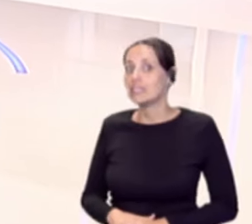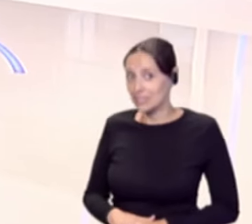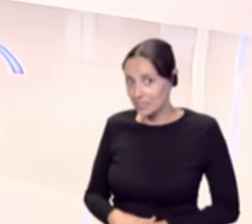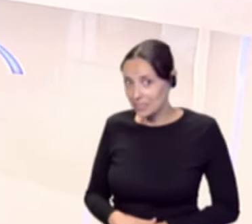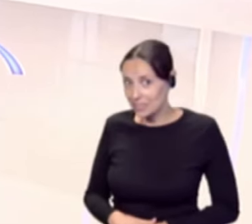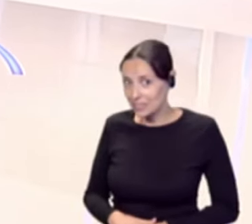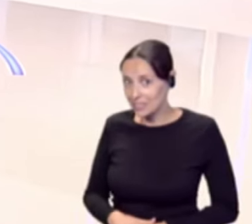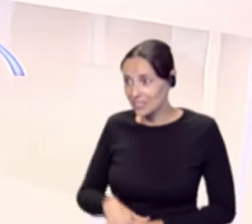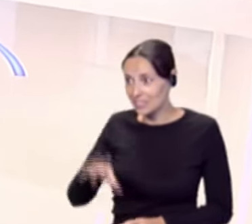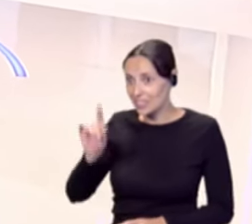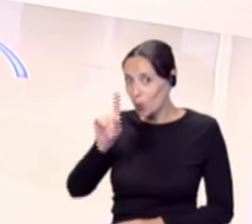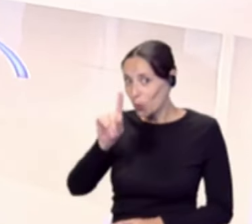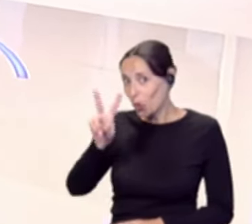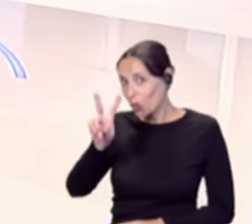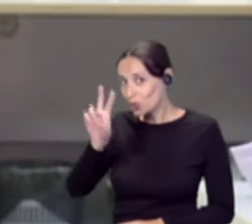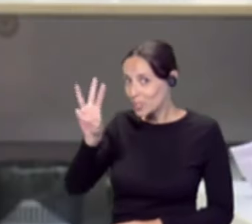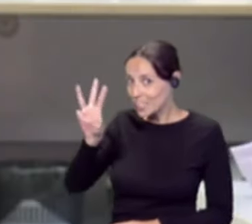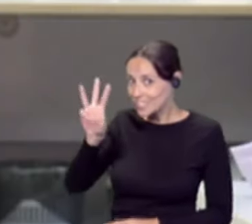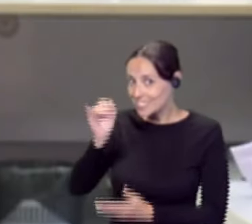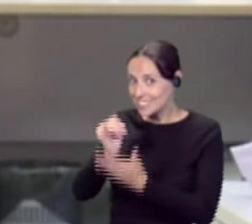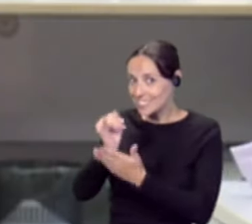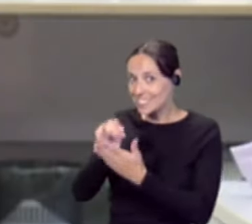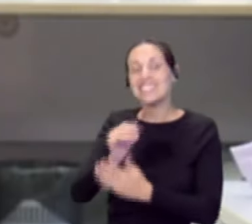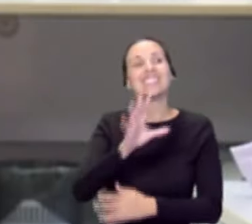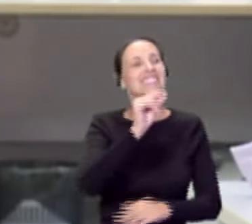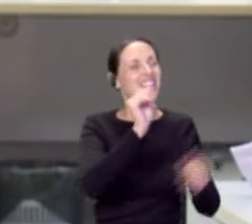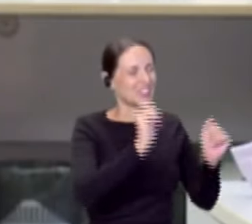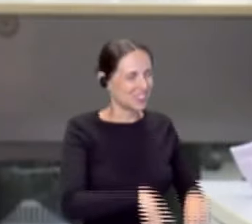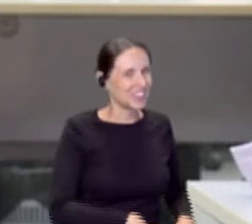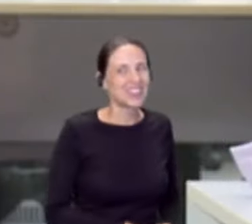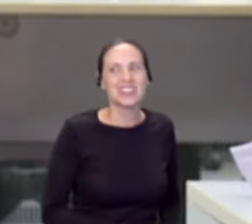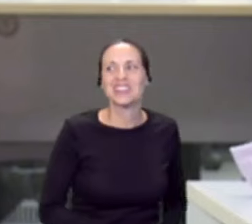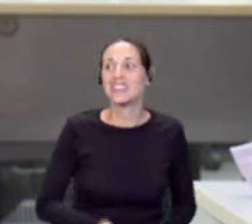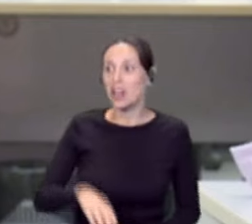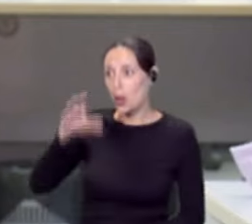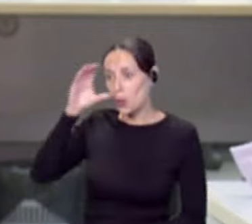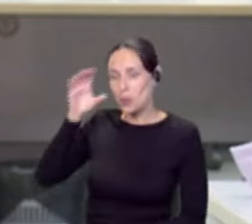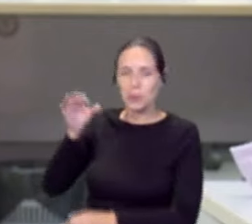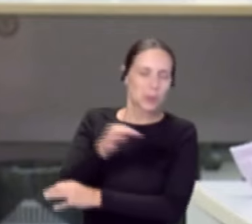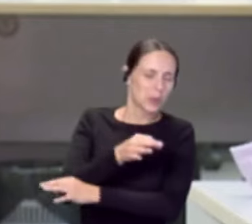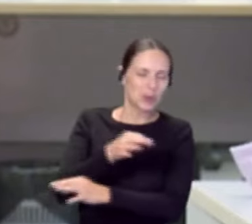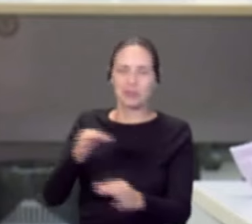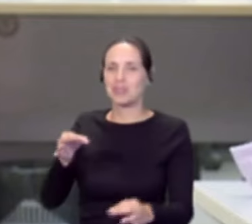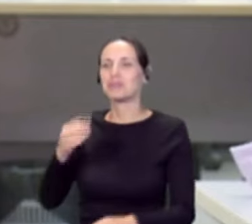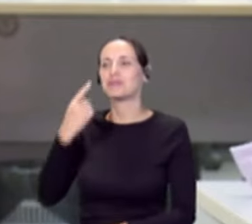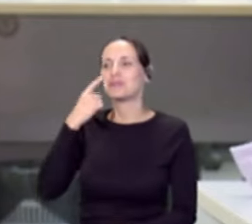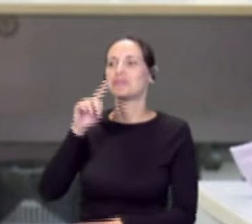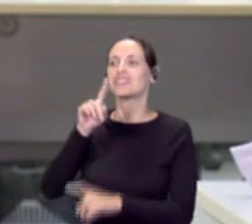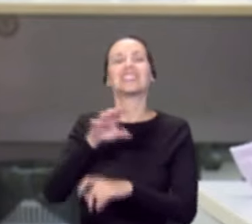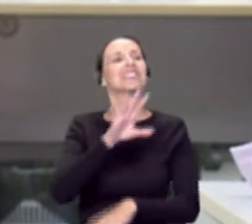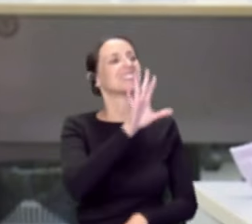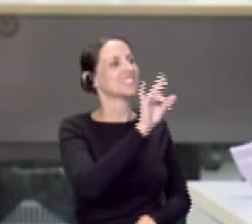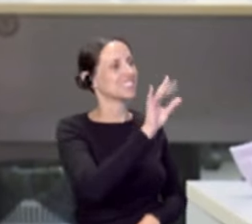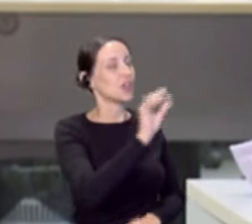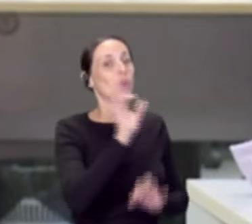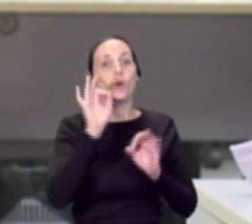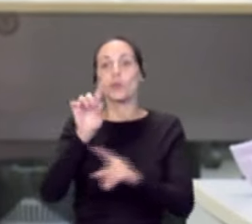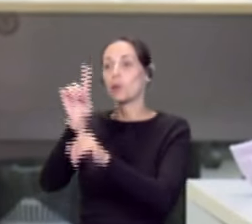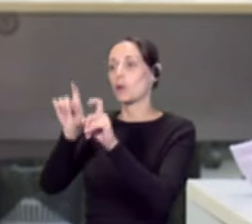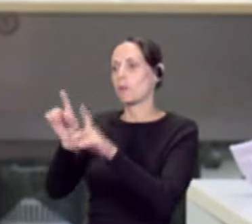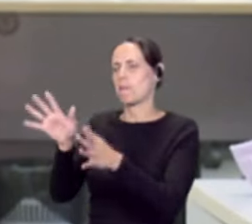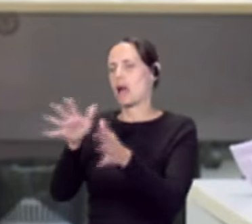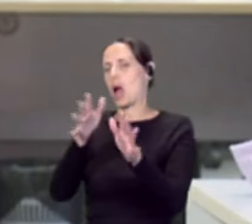sí, uno, dos, tres... Sí, de acuerdo. ¿Le escuchamos ahora? Perfectamente, le estábamos preguntando a grandes